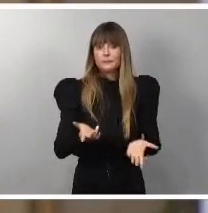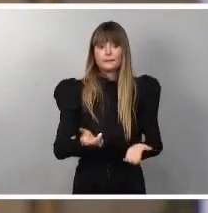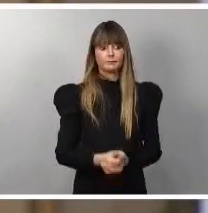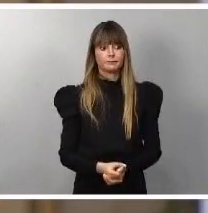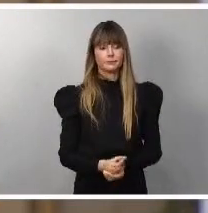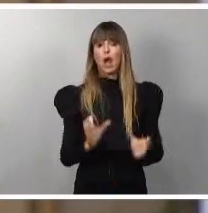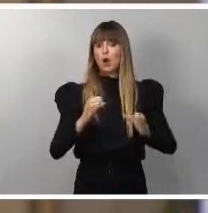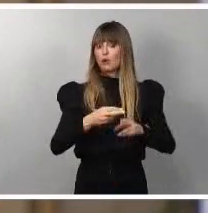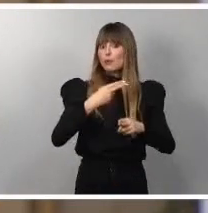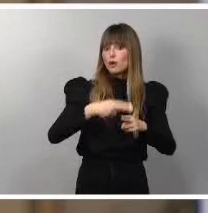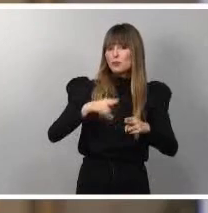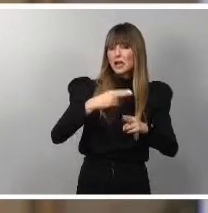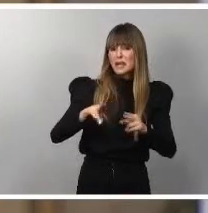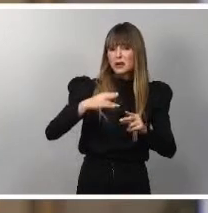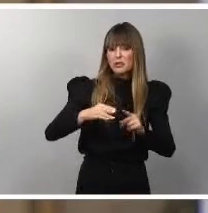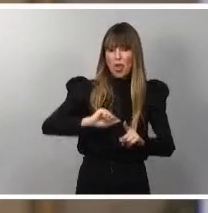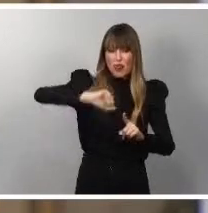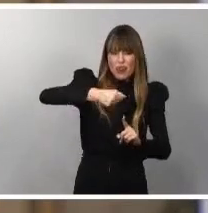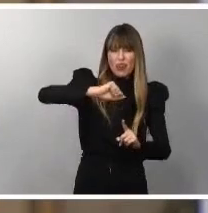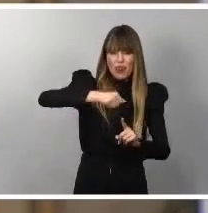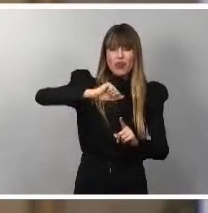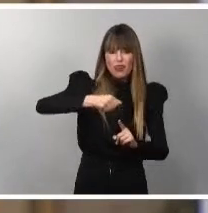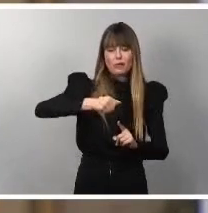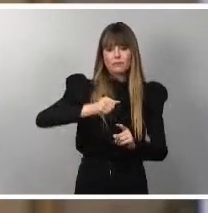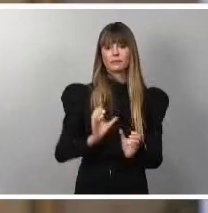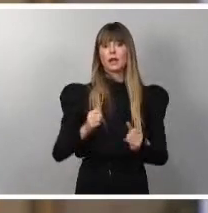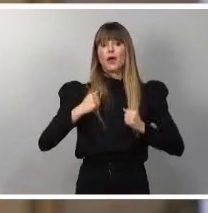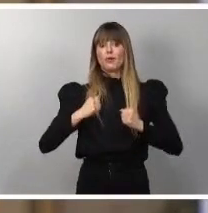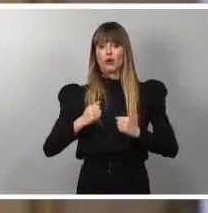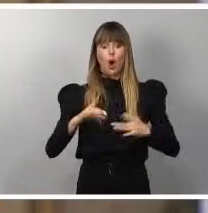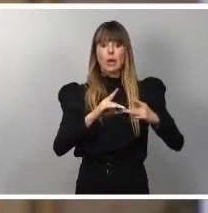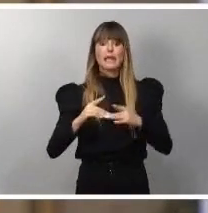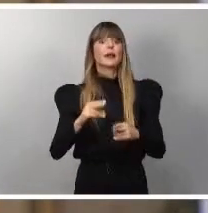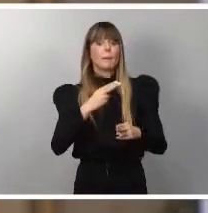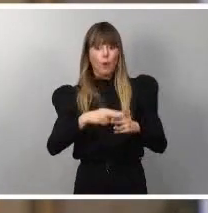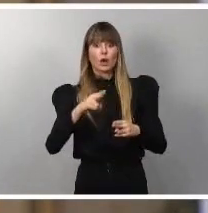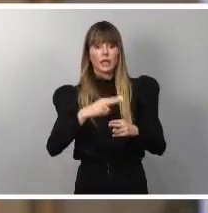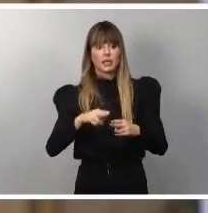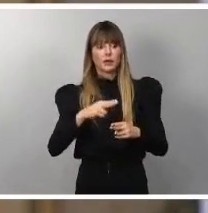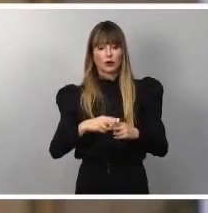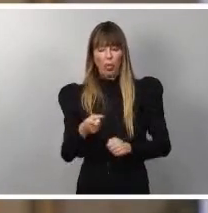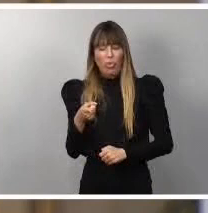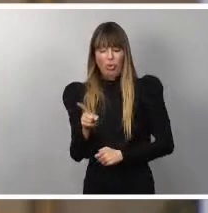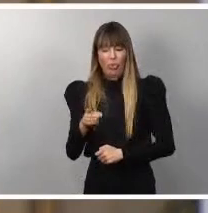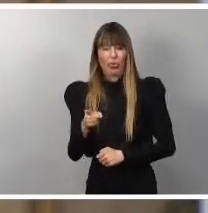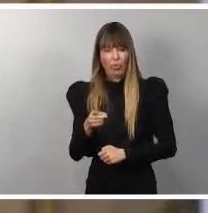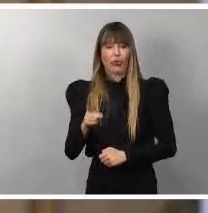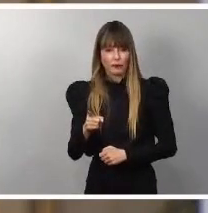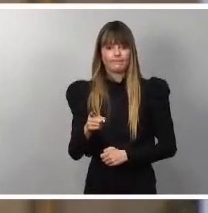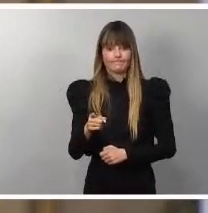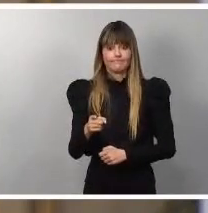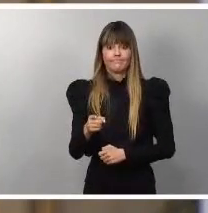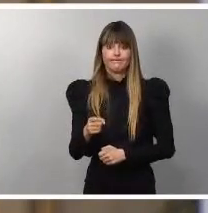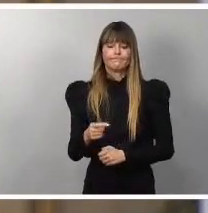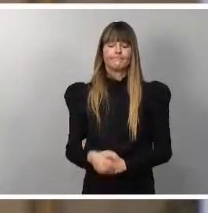Partidos políticos que son asediados y fuerzas políticas o líderes políticos que instan al asedio de esas otras fuerzas